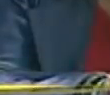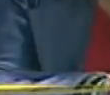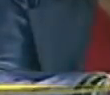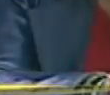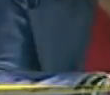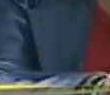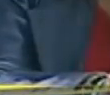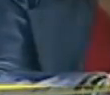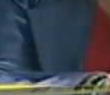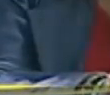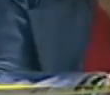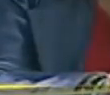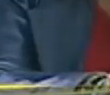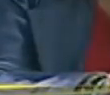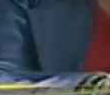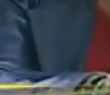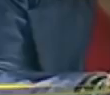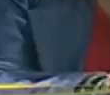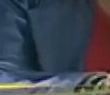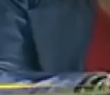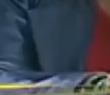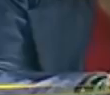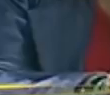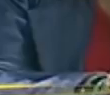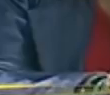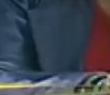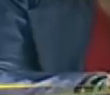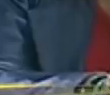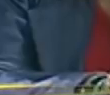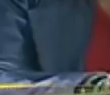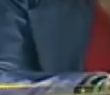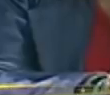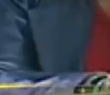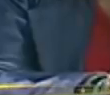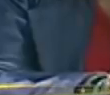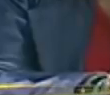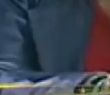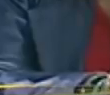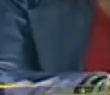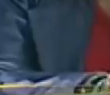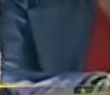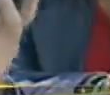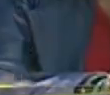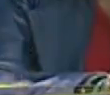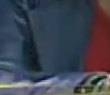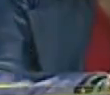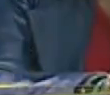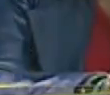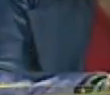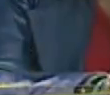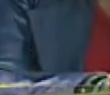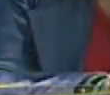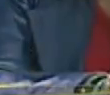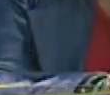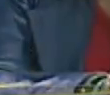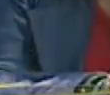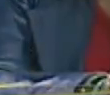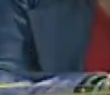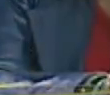Y están los directivos de la Corporación de Salud del Táchira en la cárcel y la Corporación de Salud en total